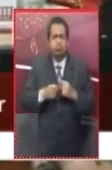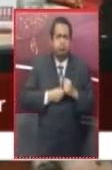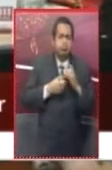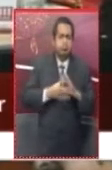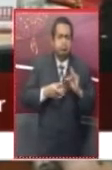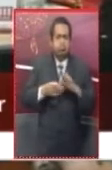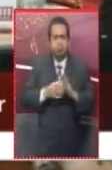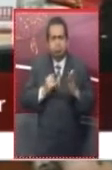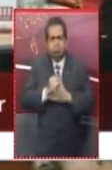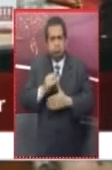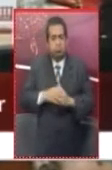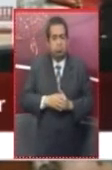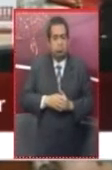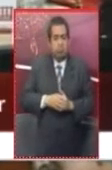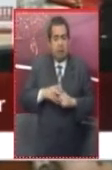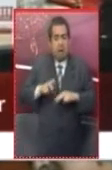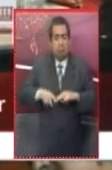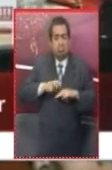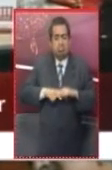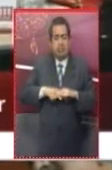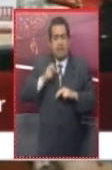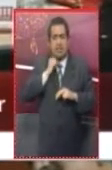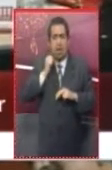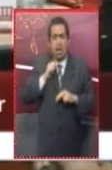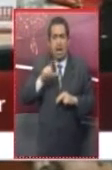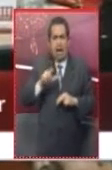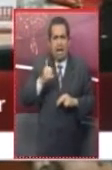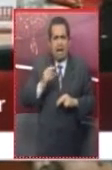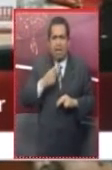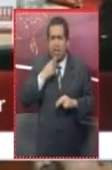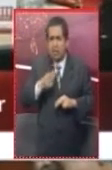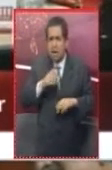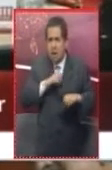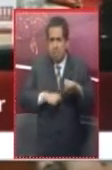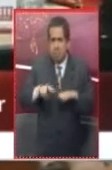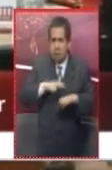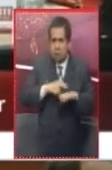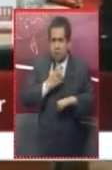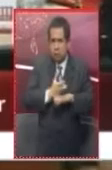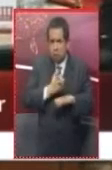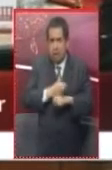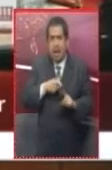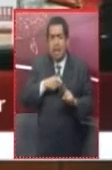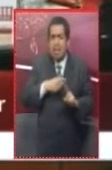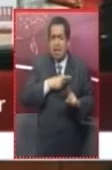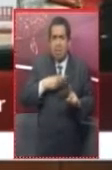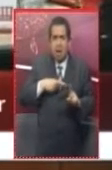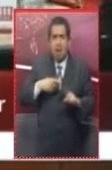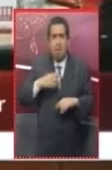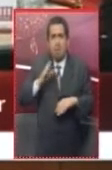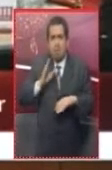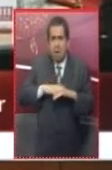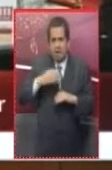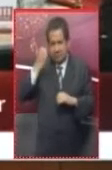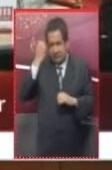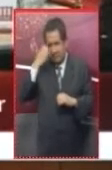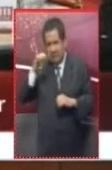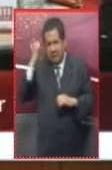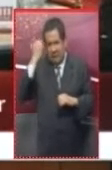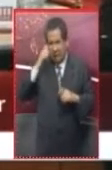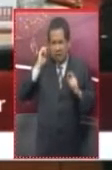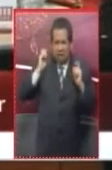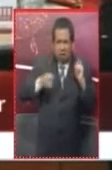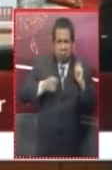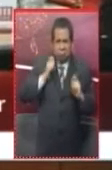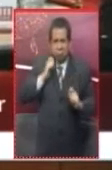nombramiento. Desde su escaño, la senadora Laida Sansores señaló que el embajador mexicano en Estados Unidos debería ser una persona con mayor experiencia